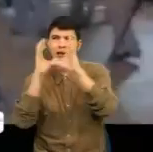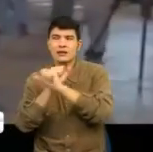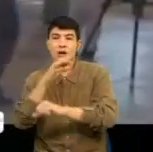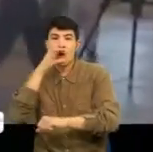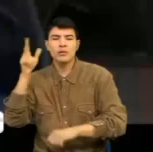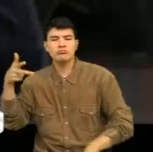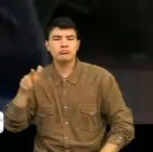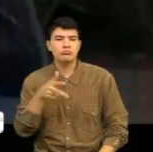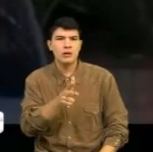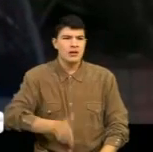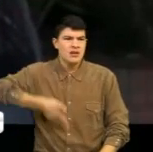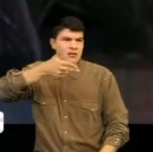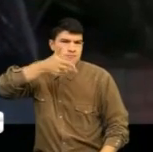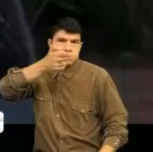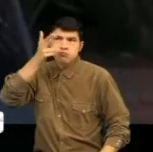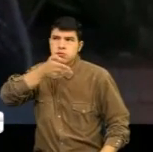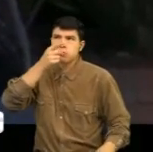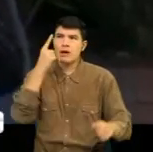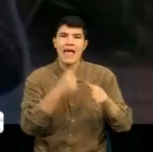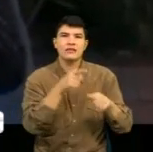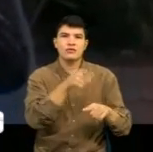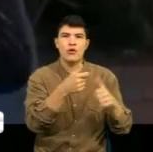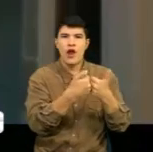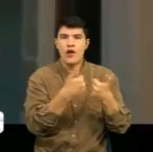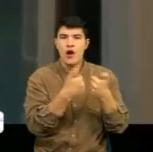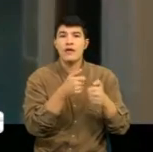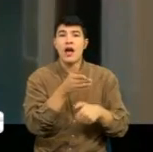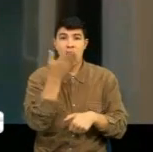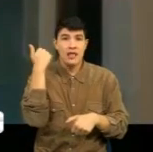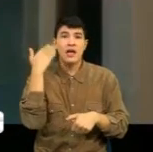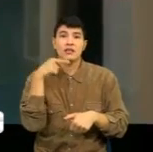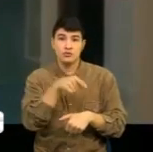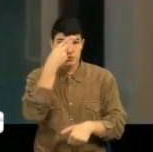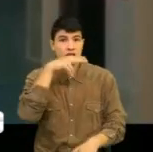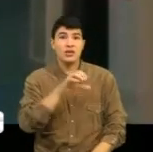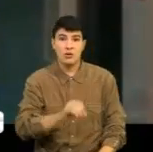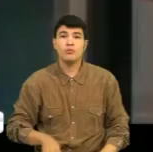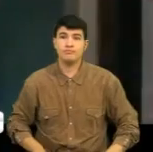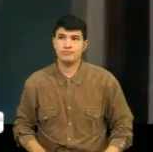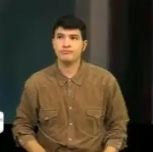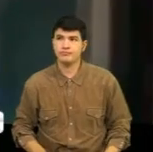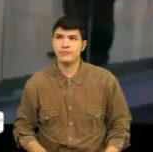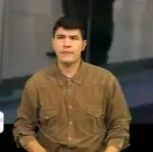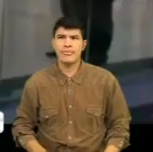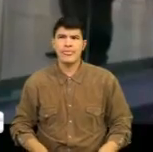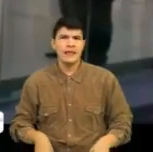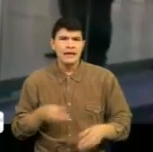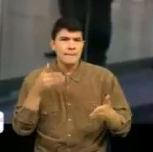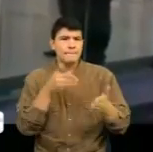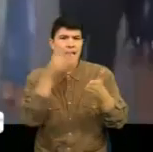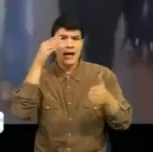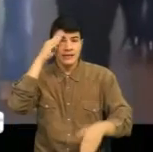al local y disparó contra su excompañera sentimental, con quien tuvo un hijo. Inmediatamente se dio la alarma y la